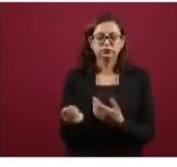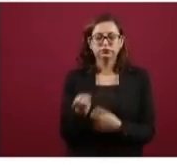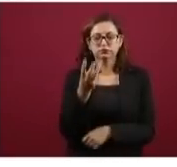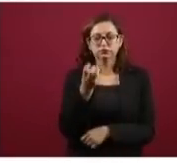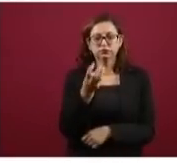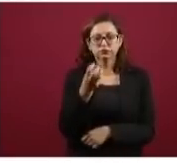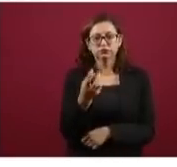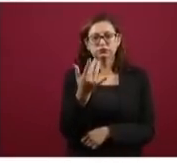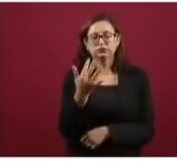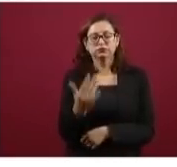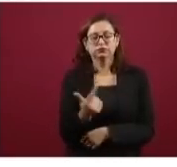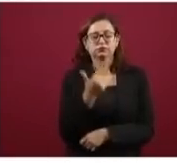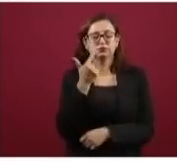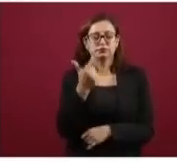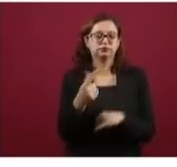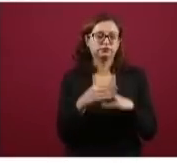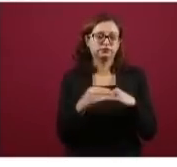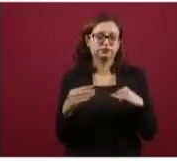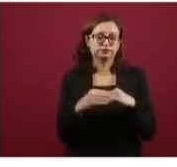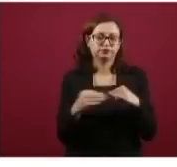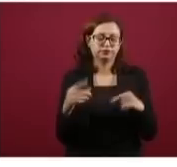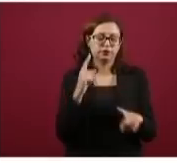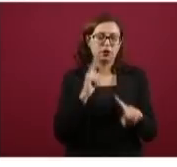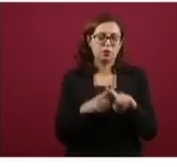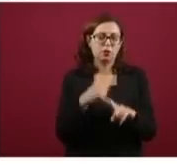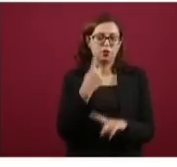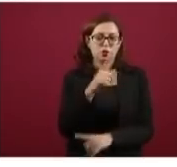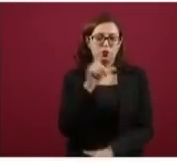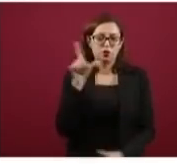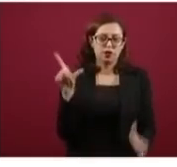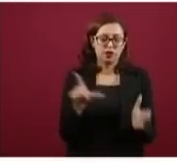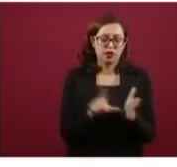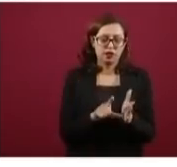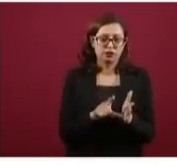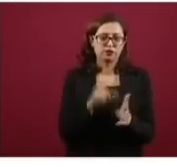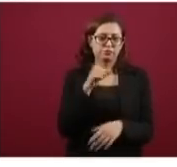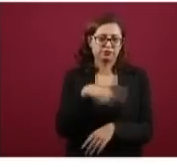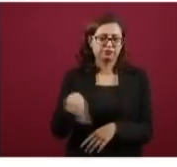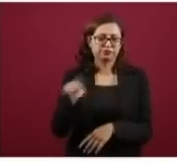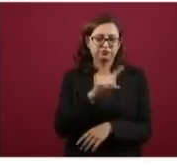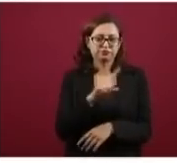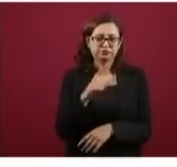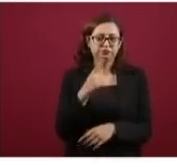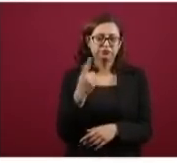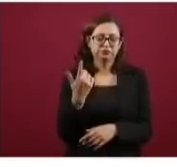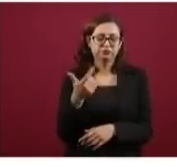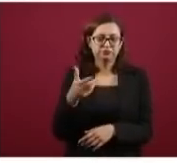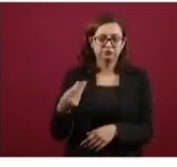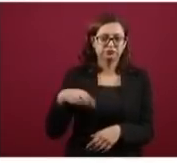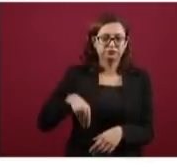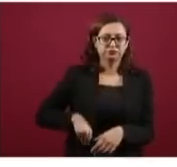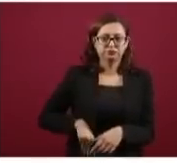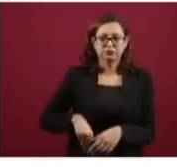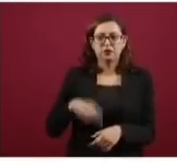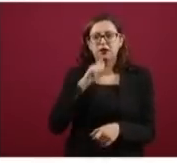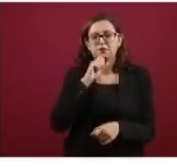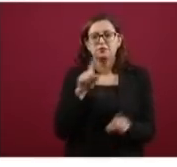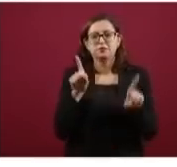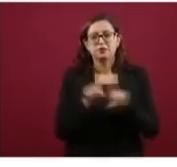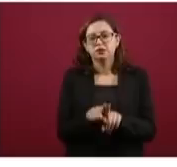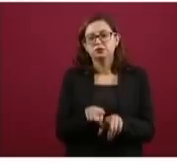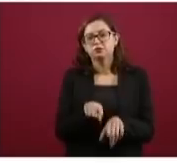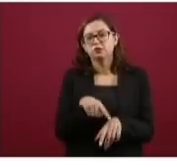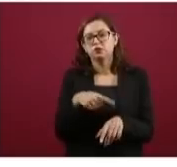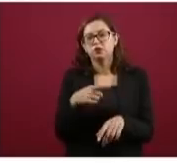32 57 centavos por litro de premium que están manejando como margen mientras que auto servicios